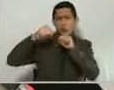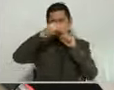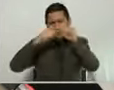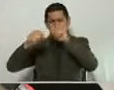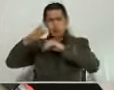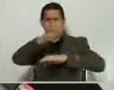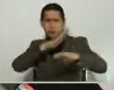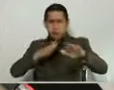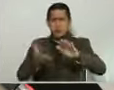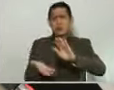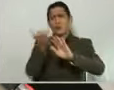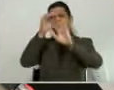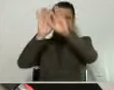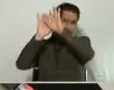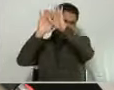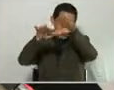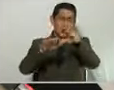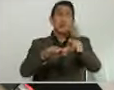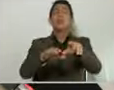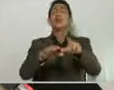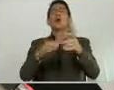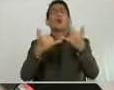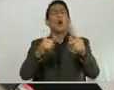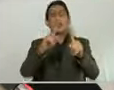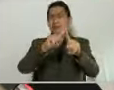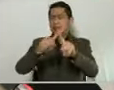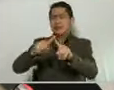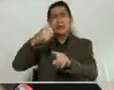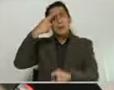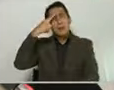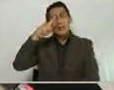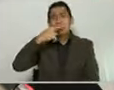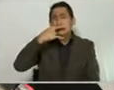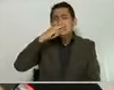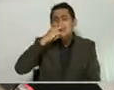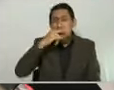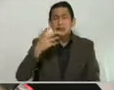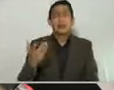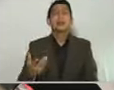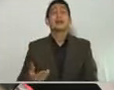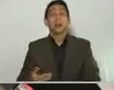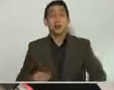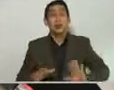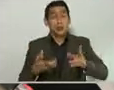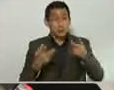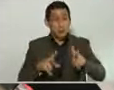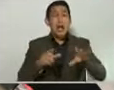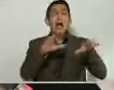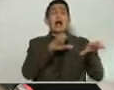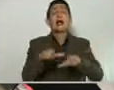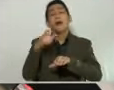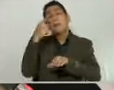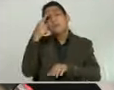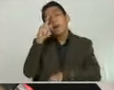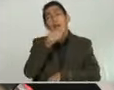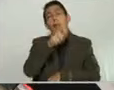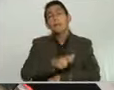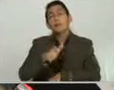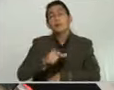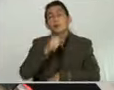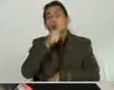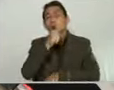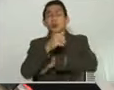marciales, básquet, juegos de niños, aparatos para las personas de la tercera edad, en Cisne 2,